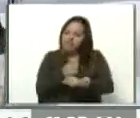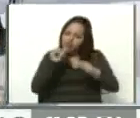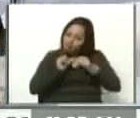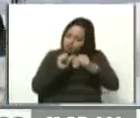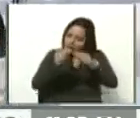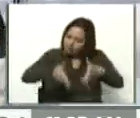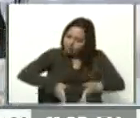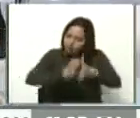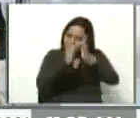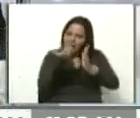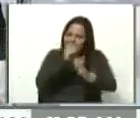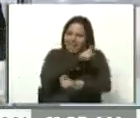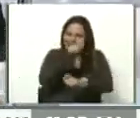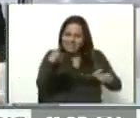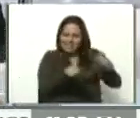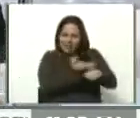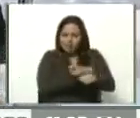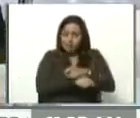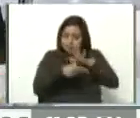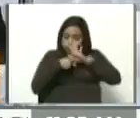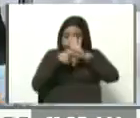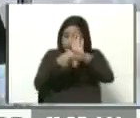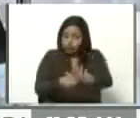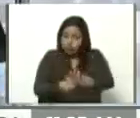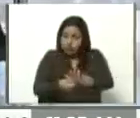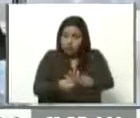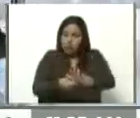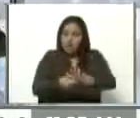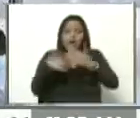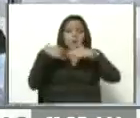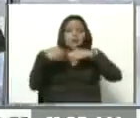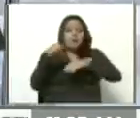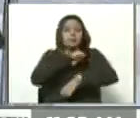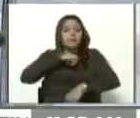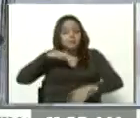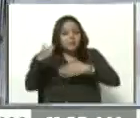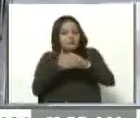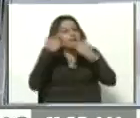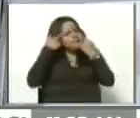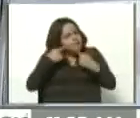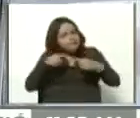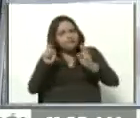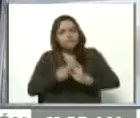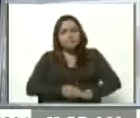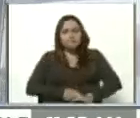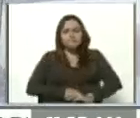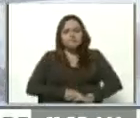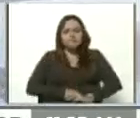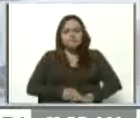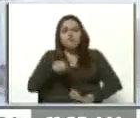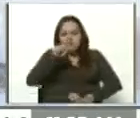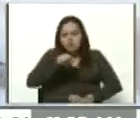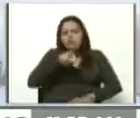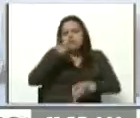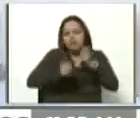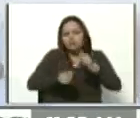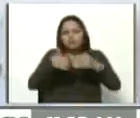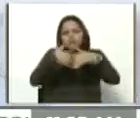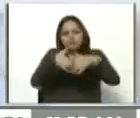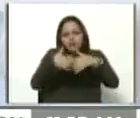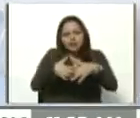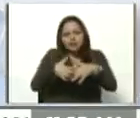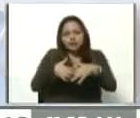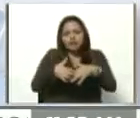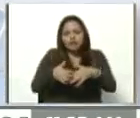aquí. Ha habido un cambio, parece, en este sector privado, aunque todavía por allí hay algunas de estas empresas que dependían